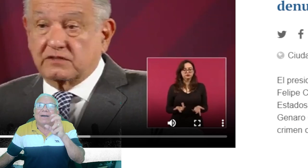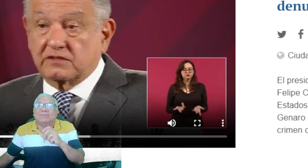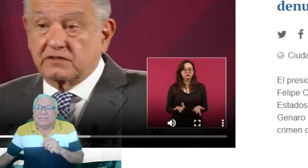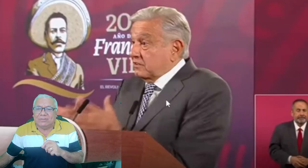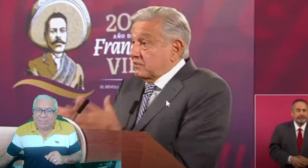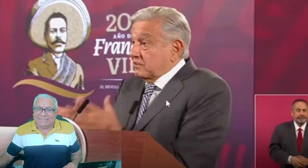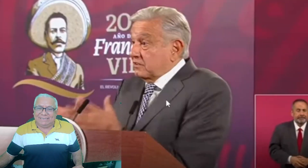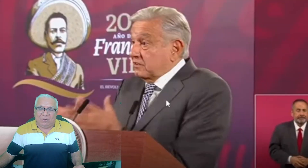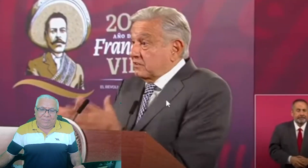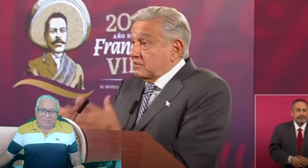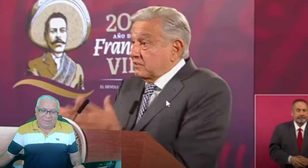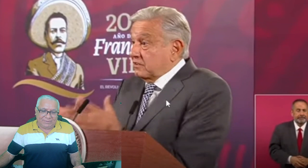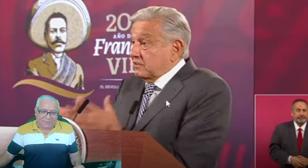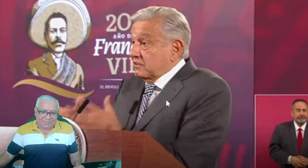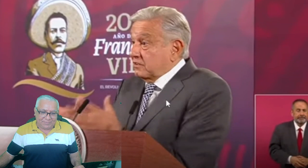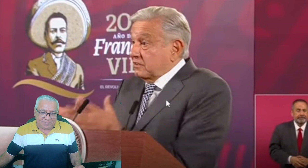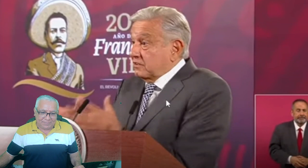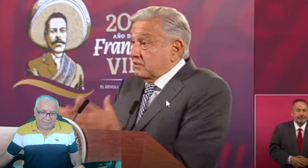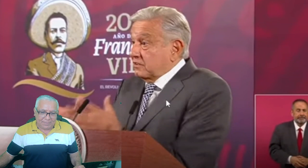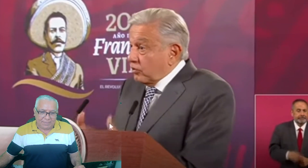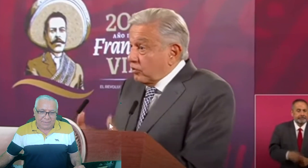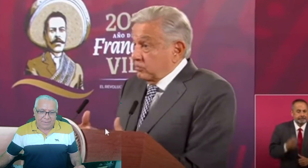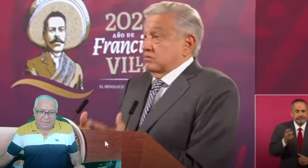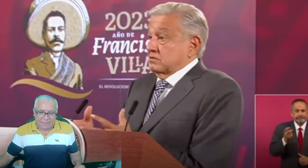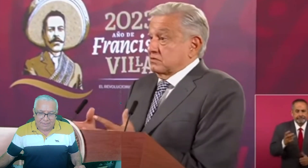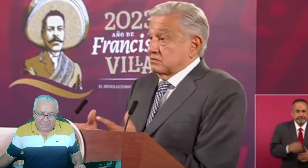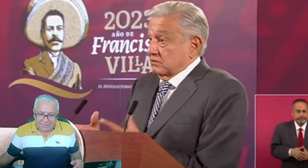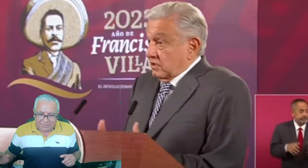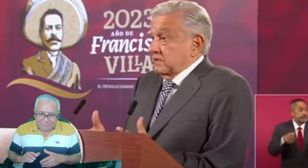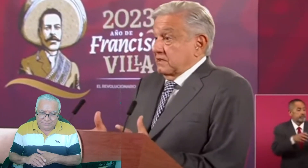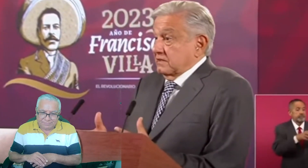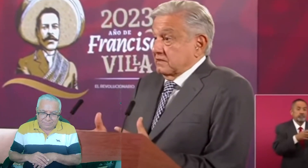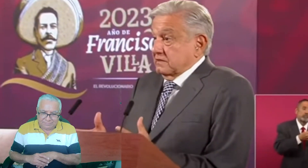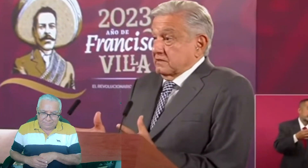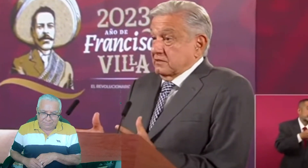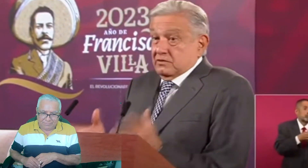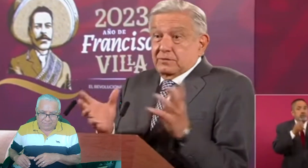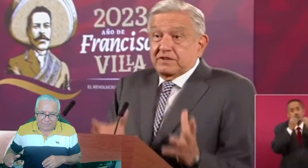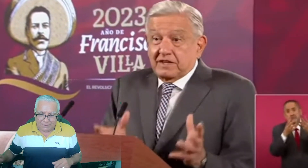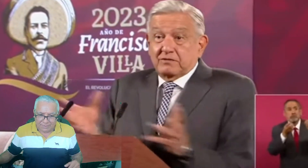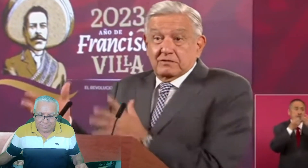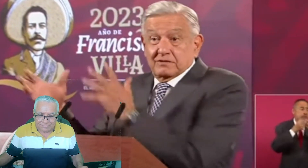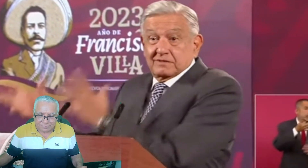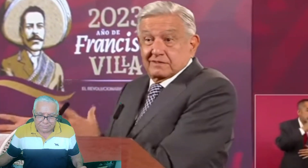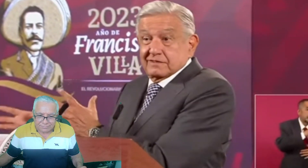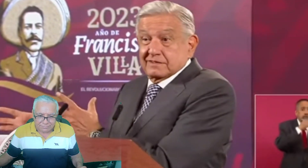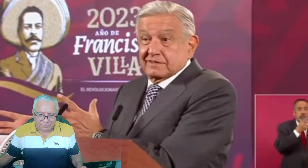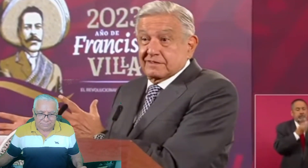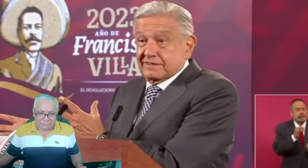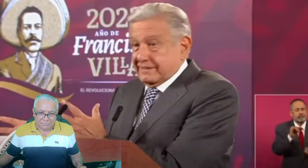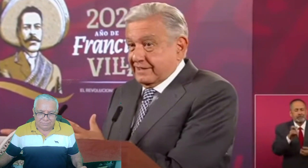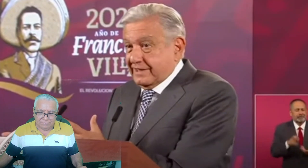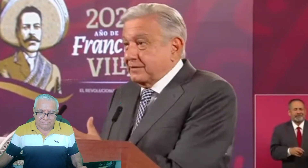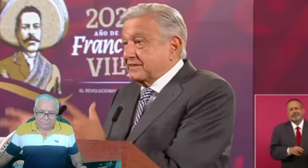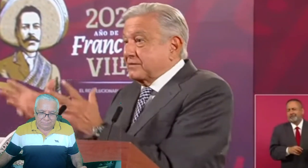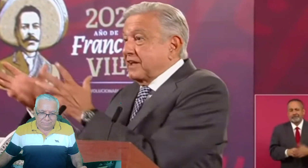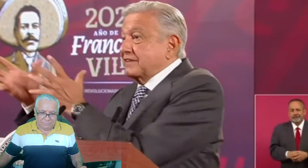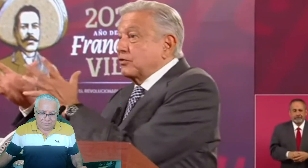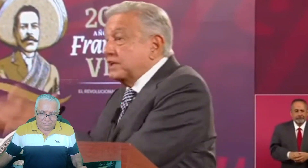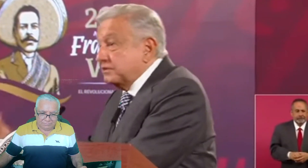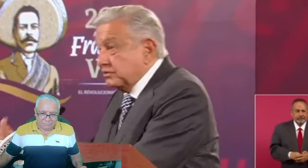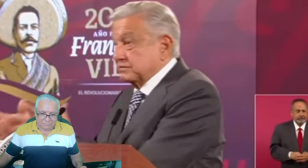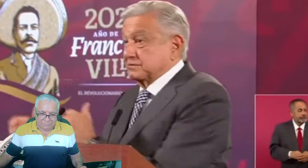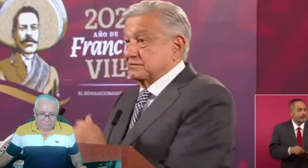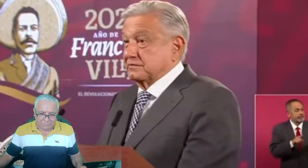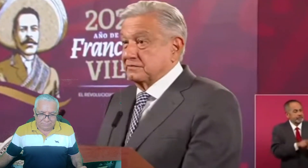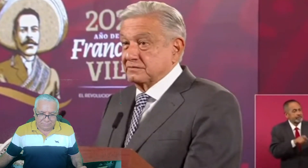le está encauzando el presidente López Obrador. Son todavía los que pensaron que iba a ser más